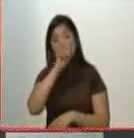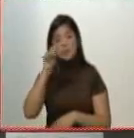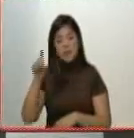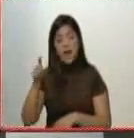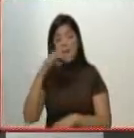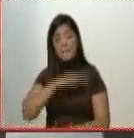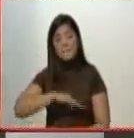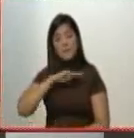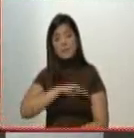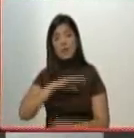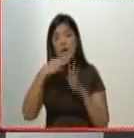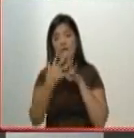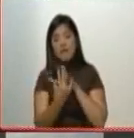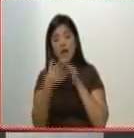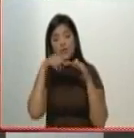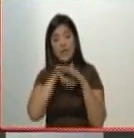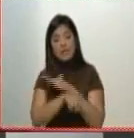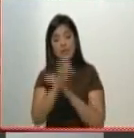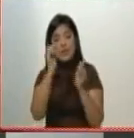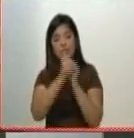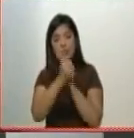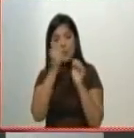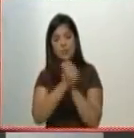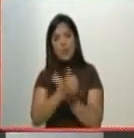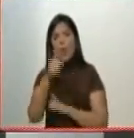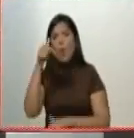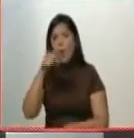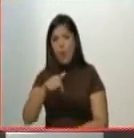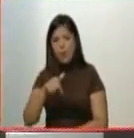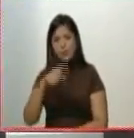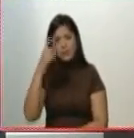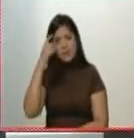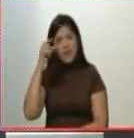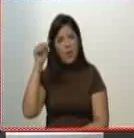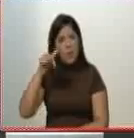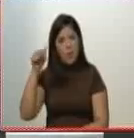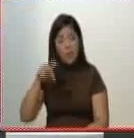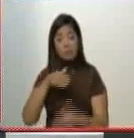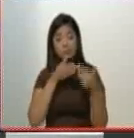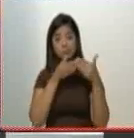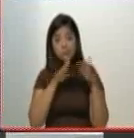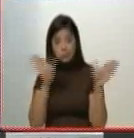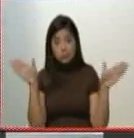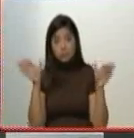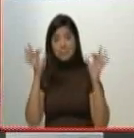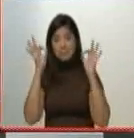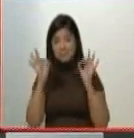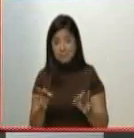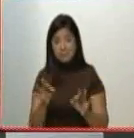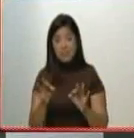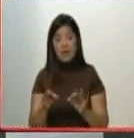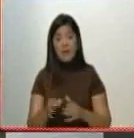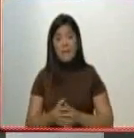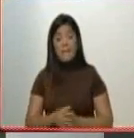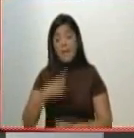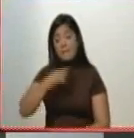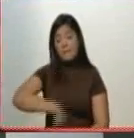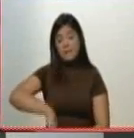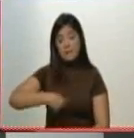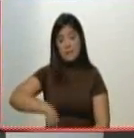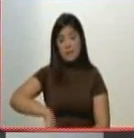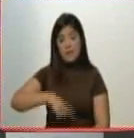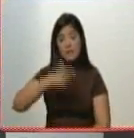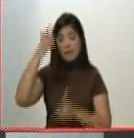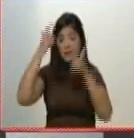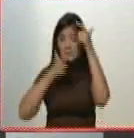misión Barrio Adentro Deportivo. Un día como hoy fue inaugurada y decretada oficialmente por el presidente de la República,